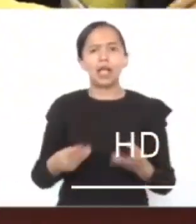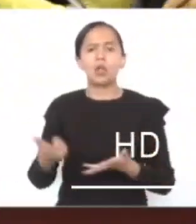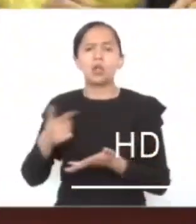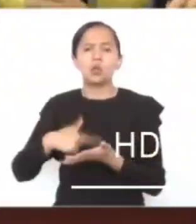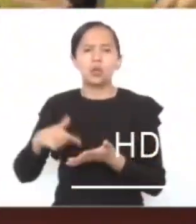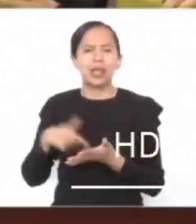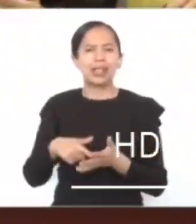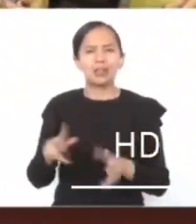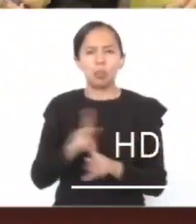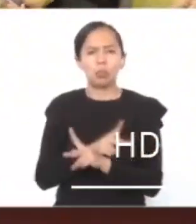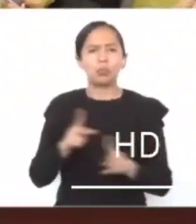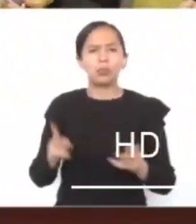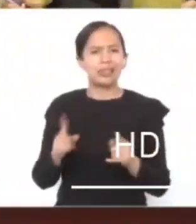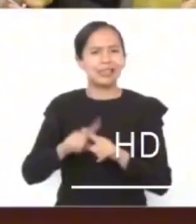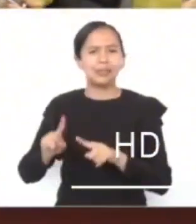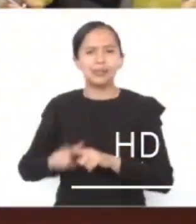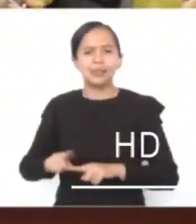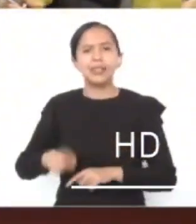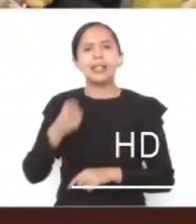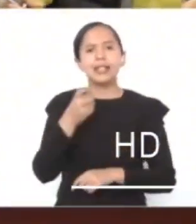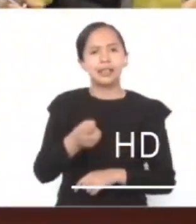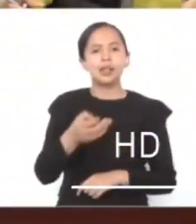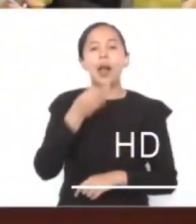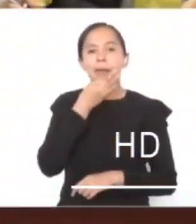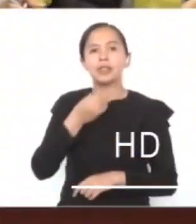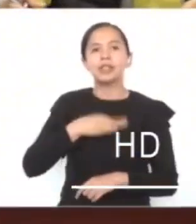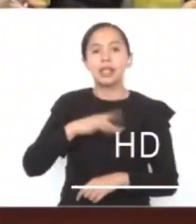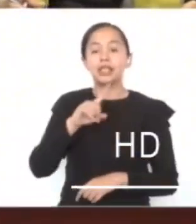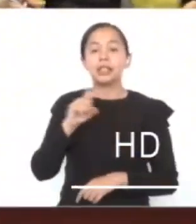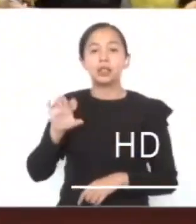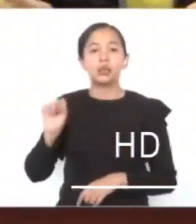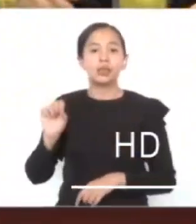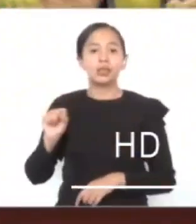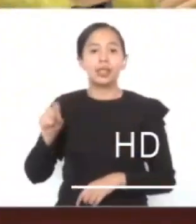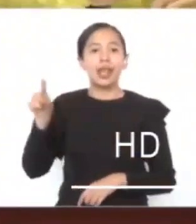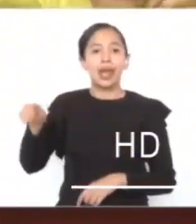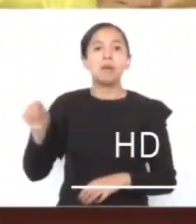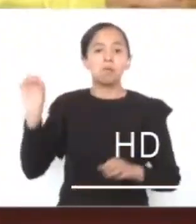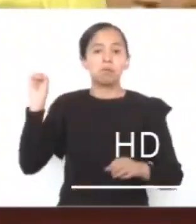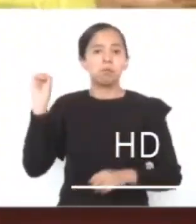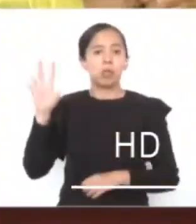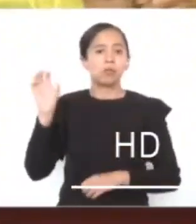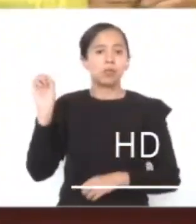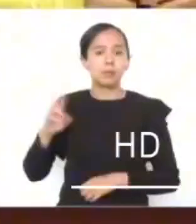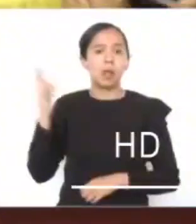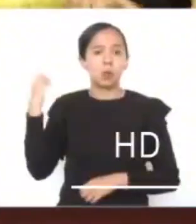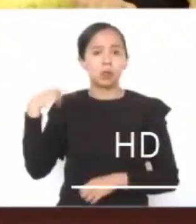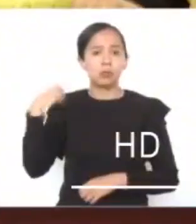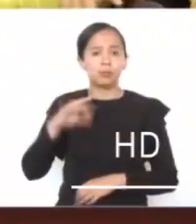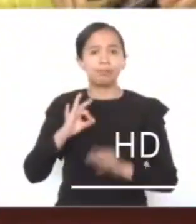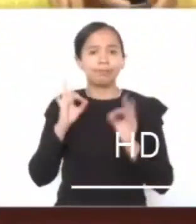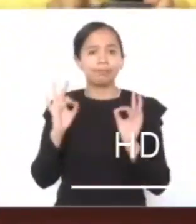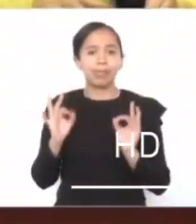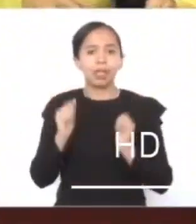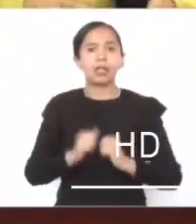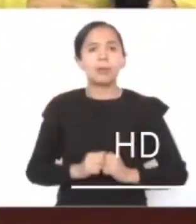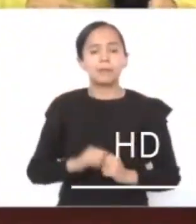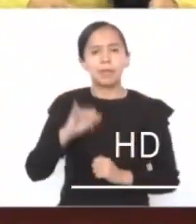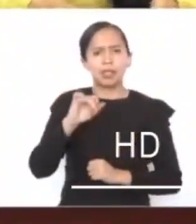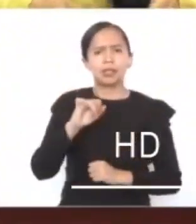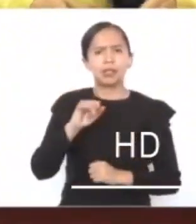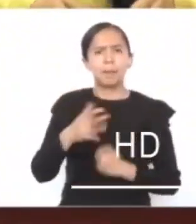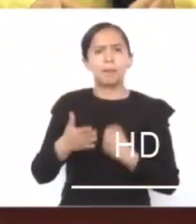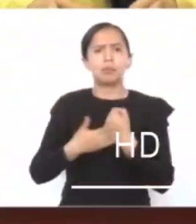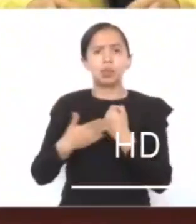pilares y afortunadamente, por cierto, esos también nos reportaron que los 160 sonaron de manera correcta. Si